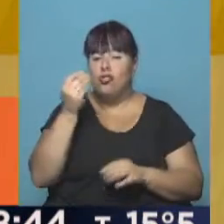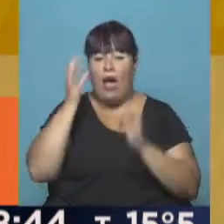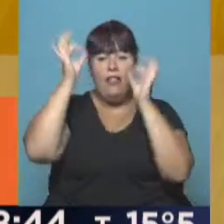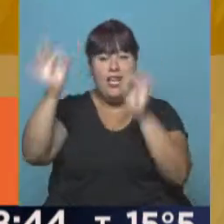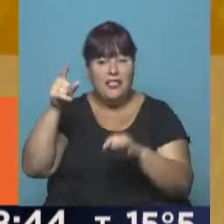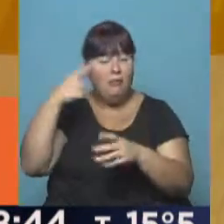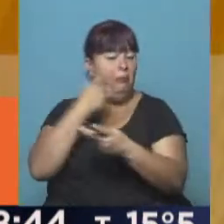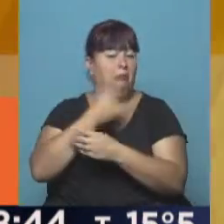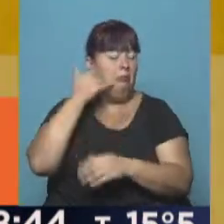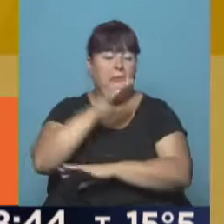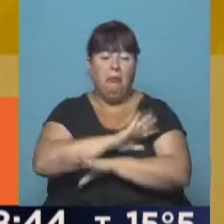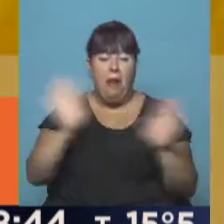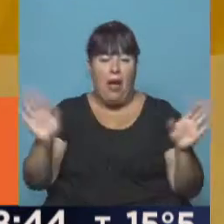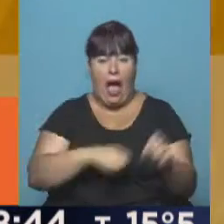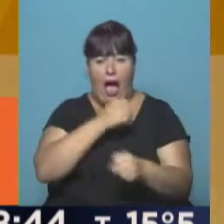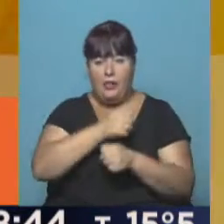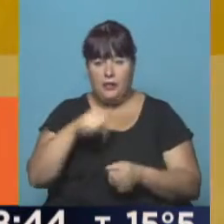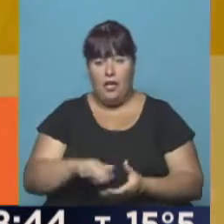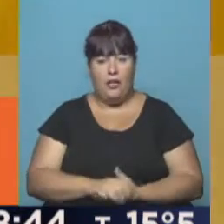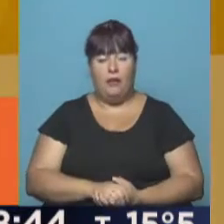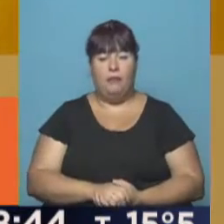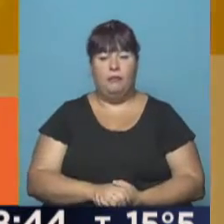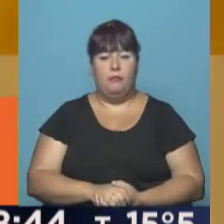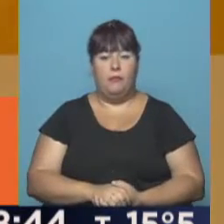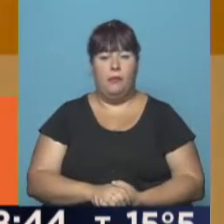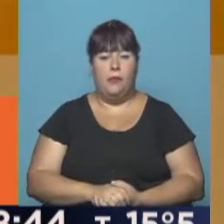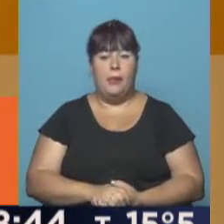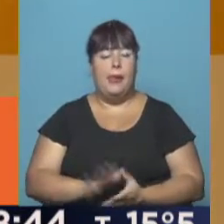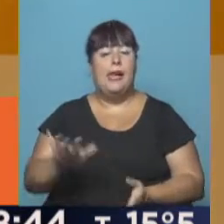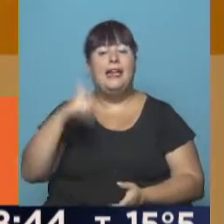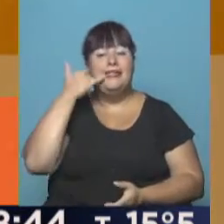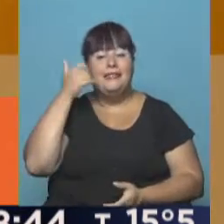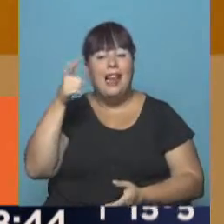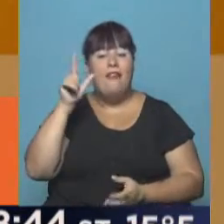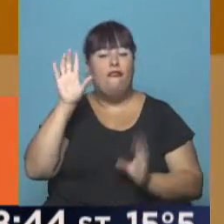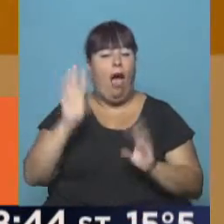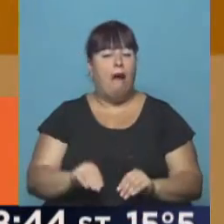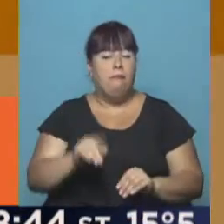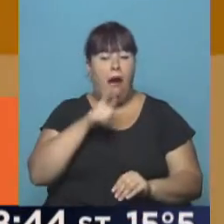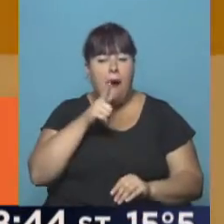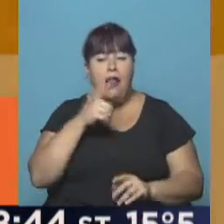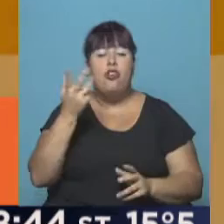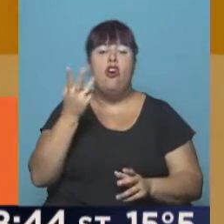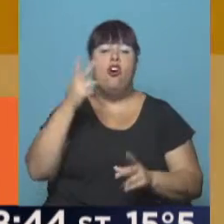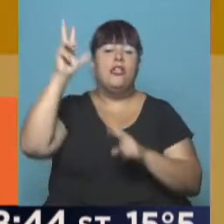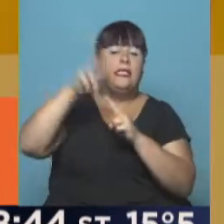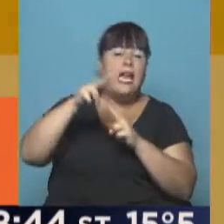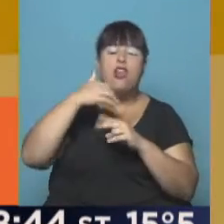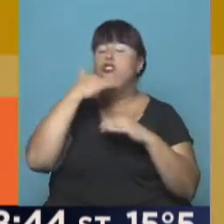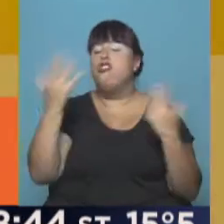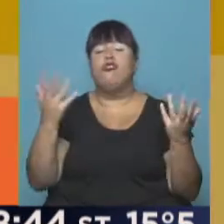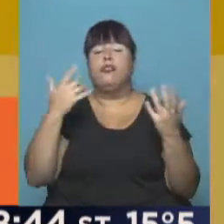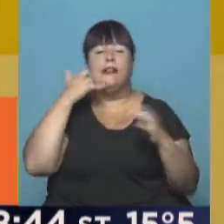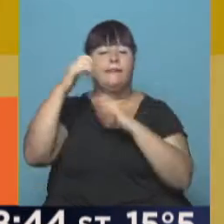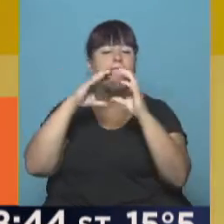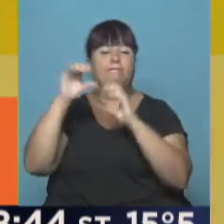allá. No sabemos más nada de él. El teléfono no prende, se ve o no tiene señal, no nos podemos